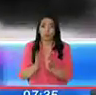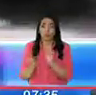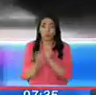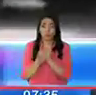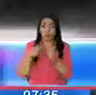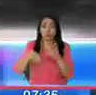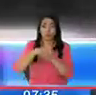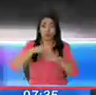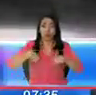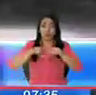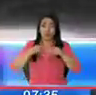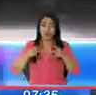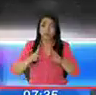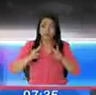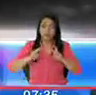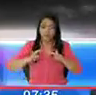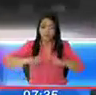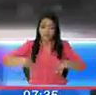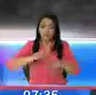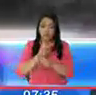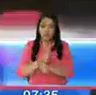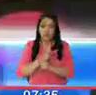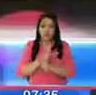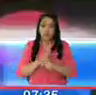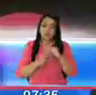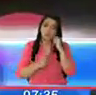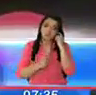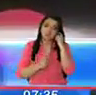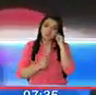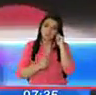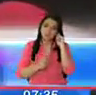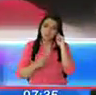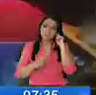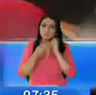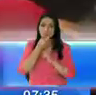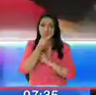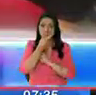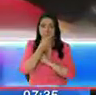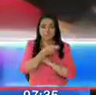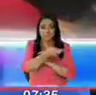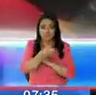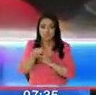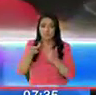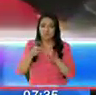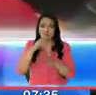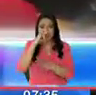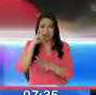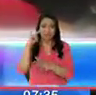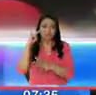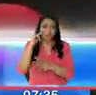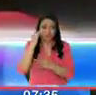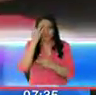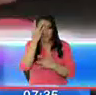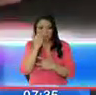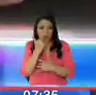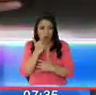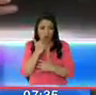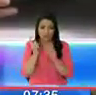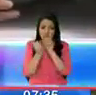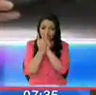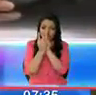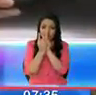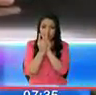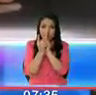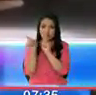contacto directo con él, también se tomaron precauciones. Se administró una medicación profiláctica. El resto de niños no son considerados contactos ni en